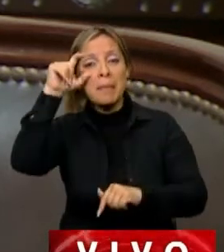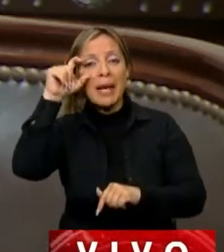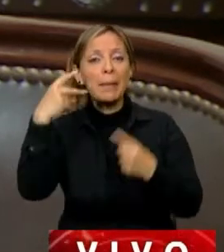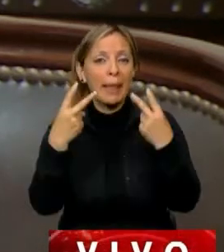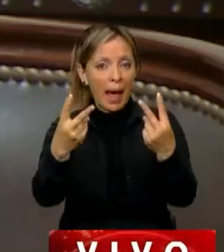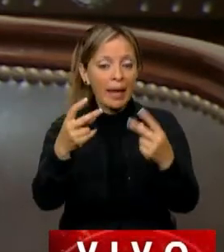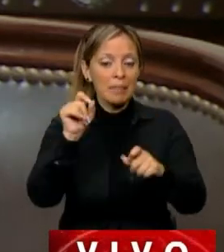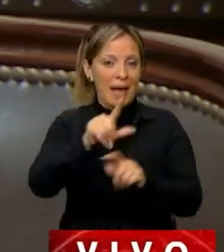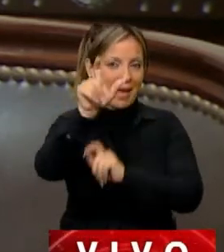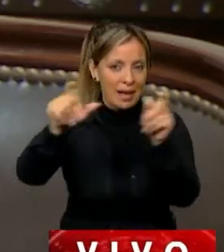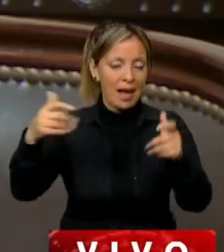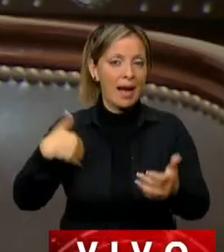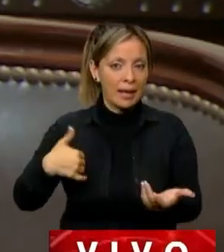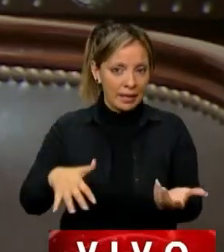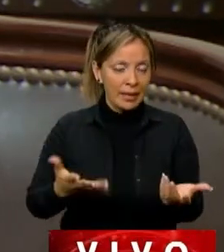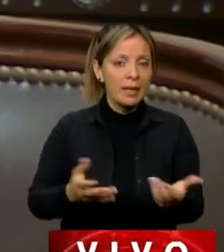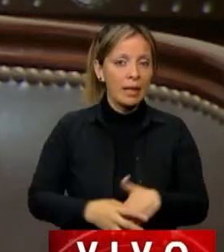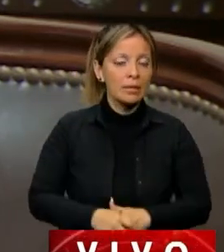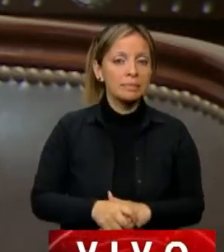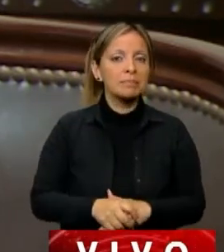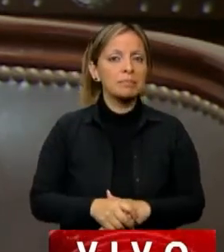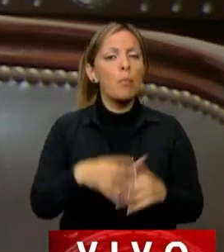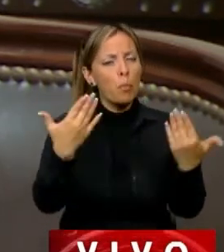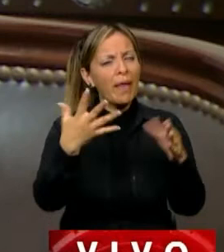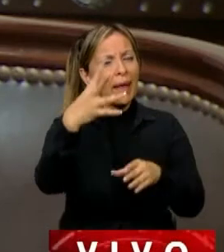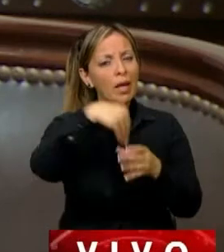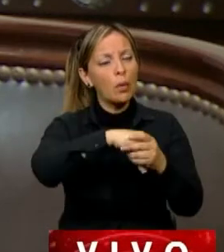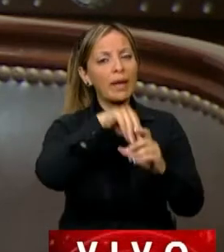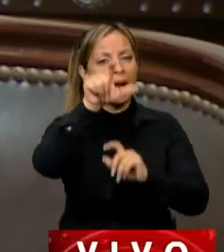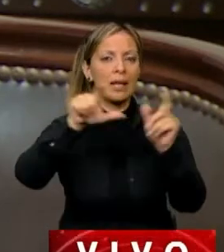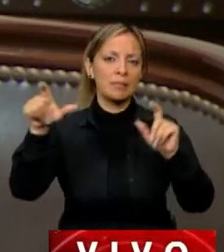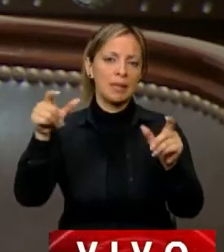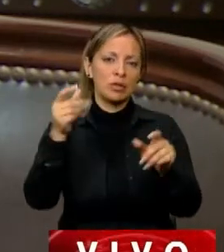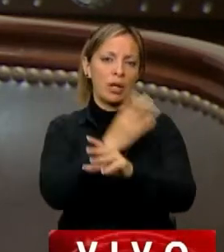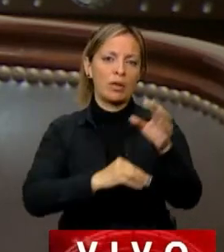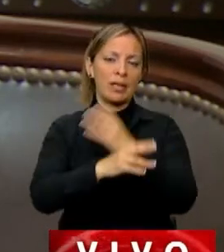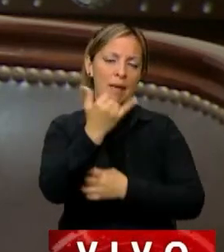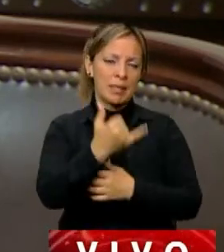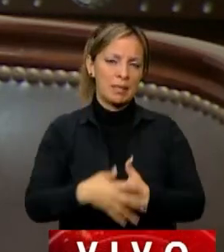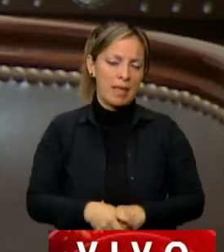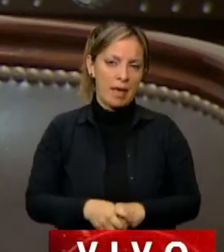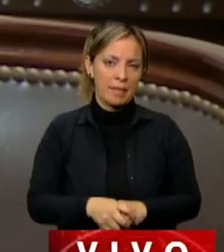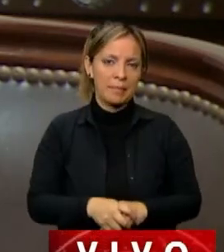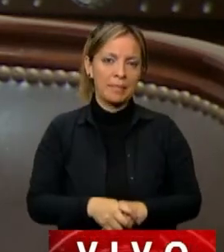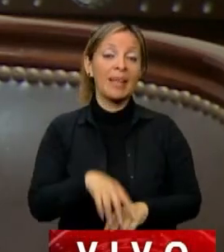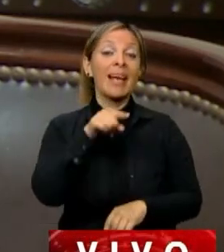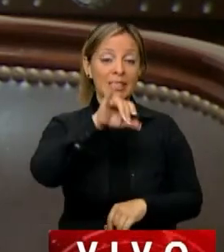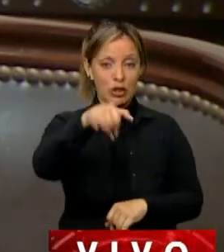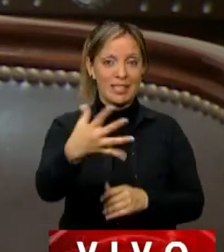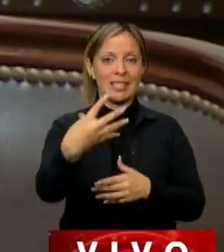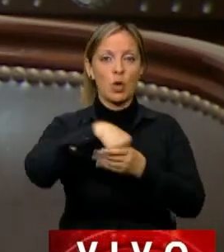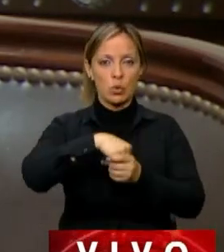para los argentinos incluya a las personas con discapacidad en el previaje. Esto es